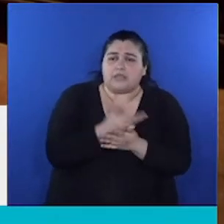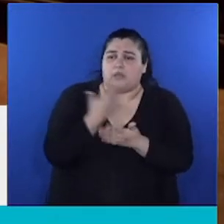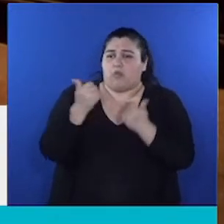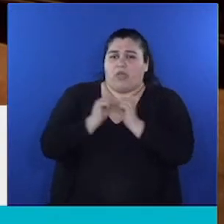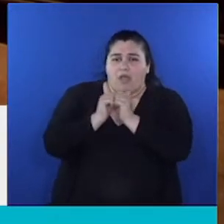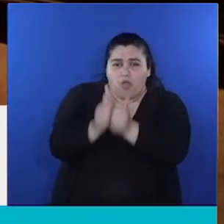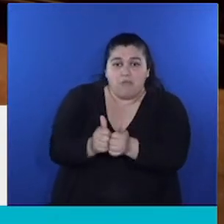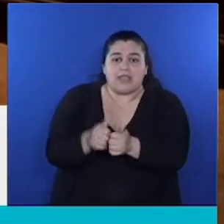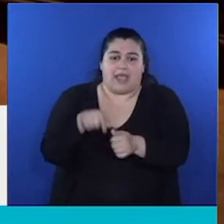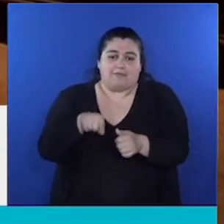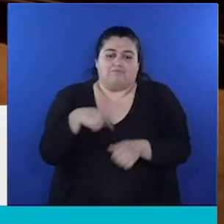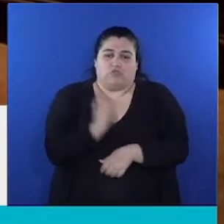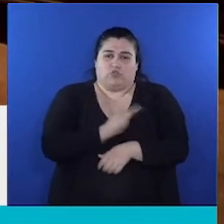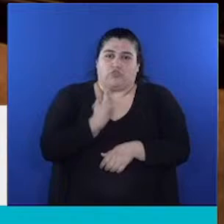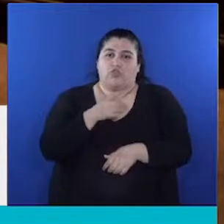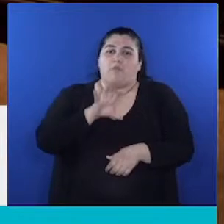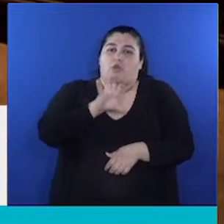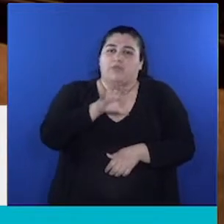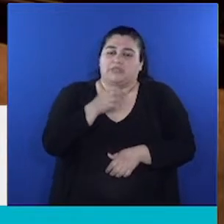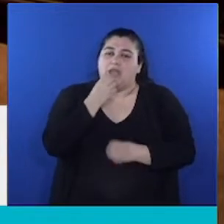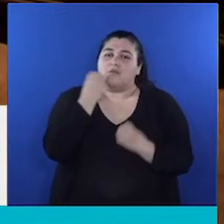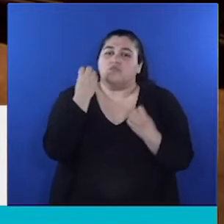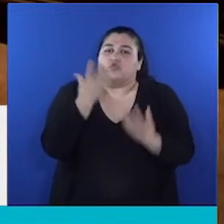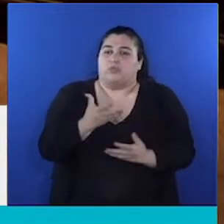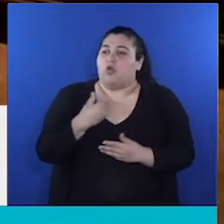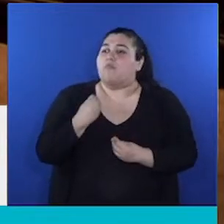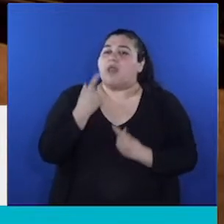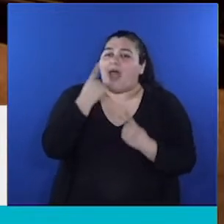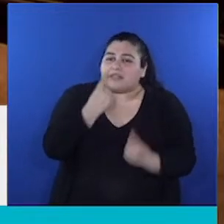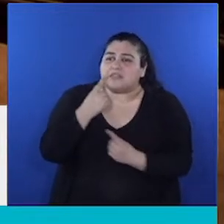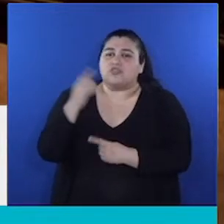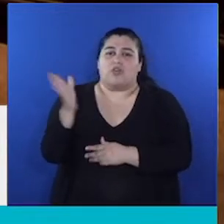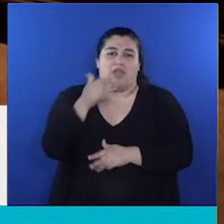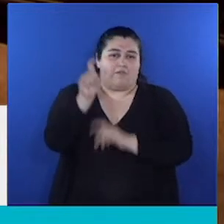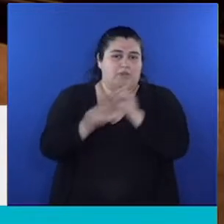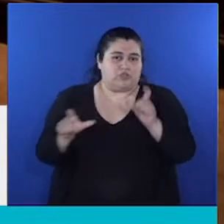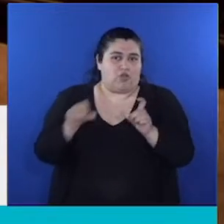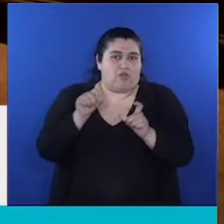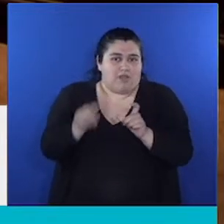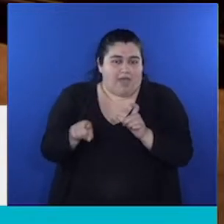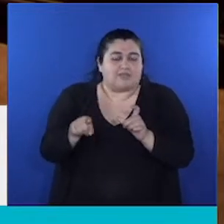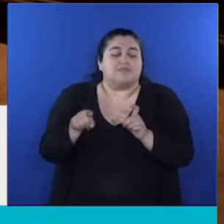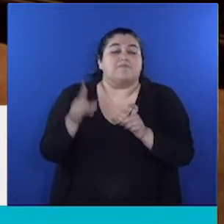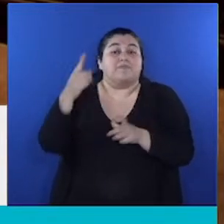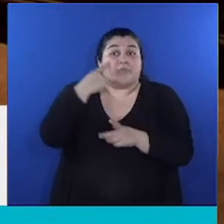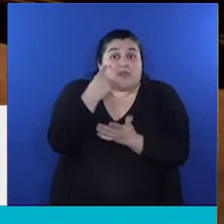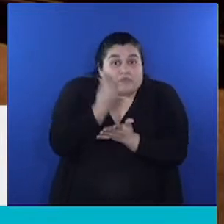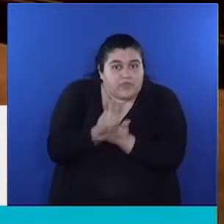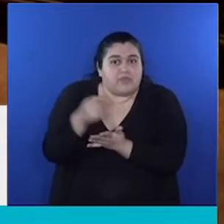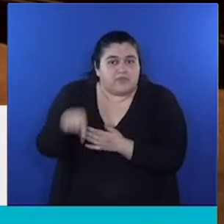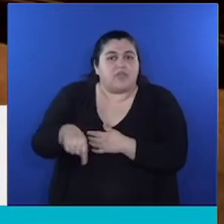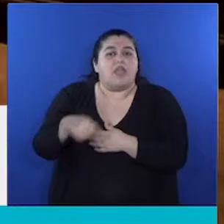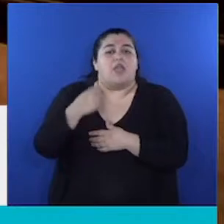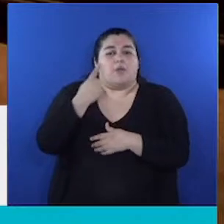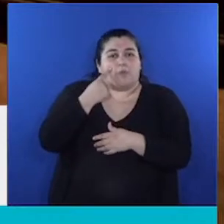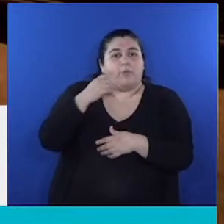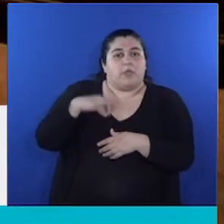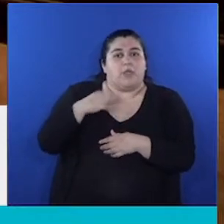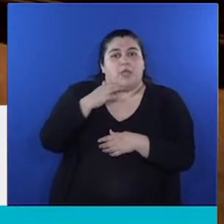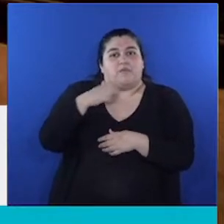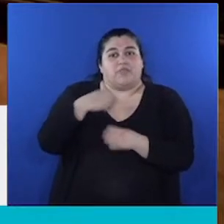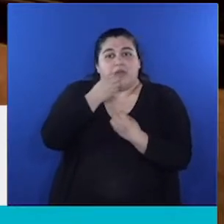posición mejor para todas aquellas mujeres que merecen en la provincia de Buenos Aires vivir una vida mejor y tener una